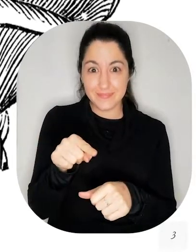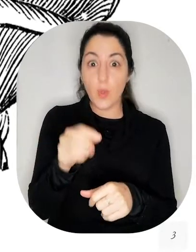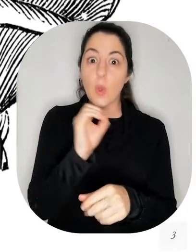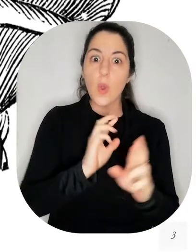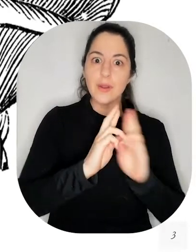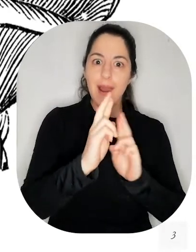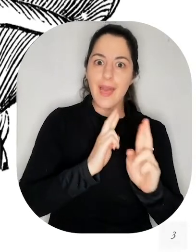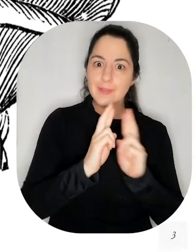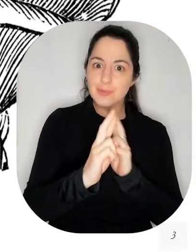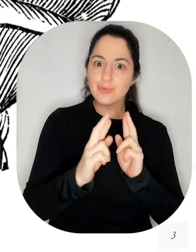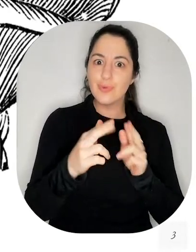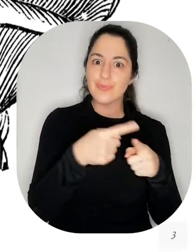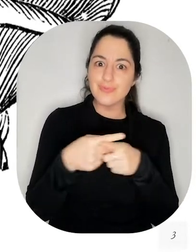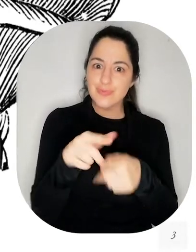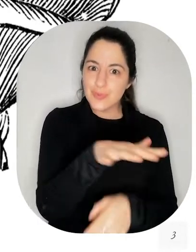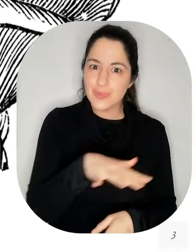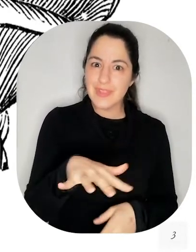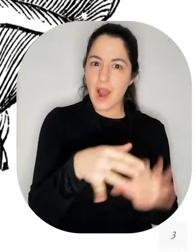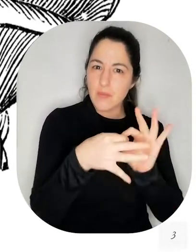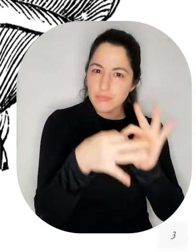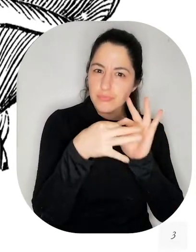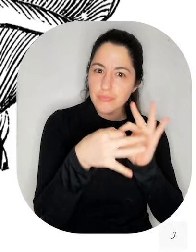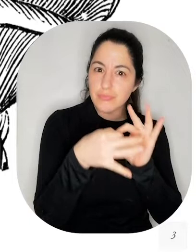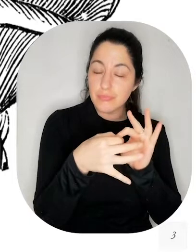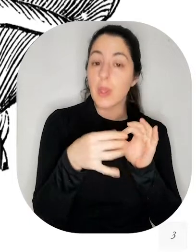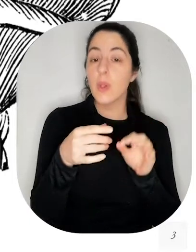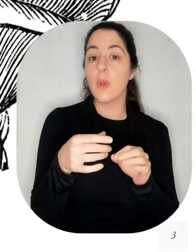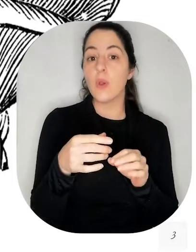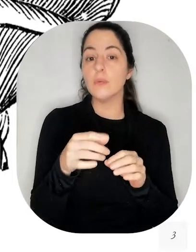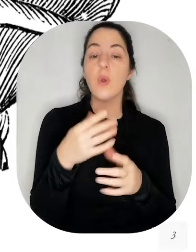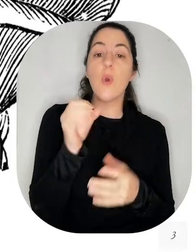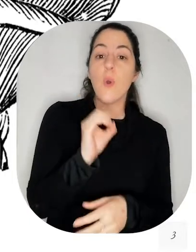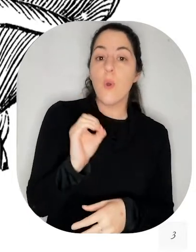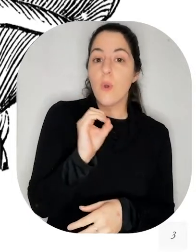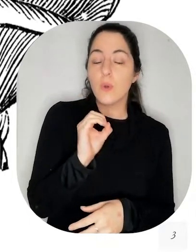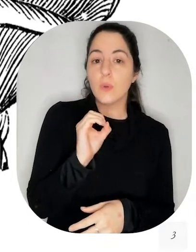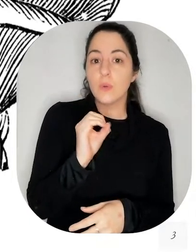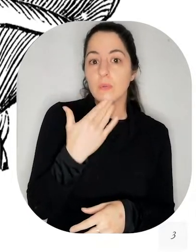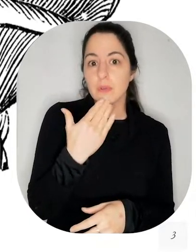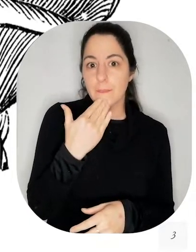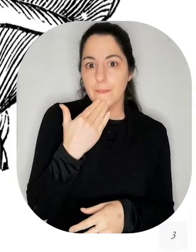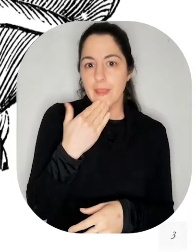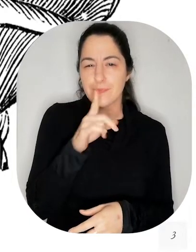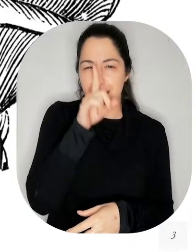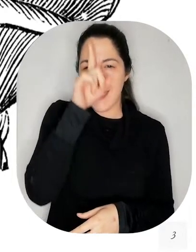tengamos relaciones sociales protectoras, nos estamos conectados con el entorno, que tengamos